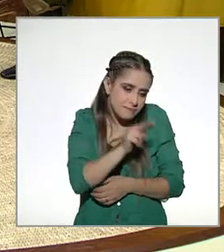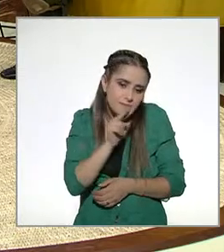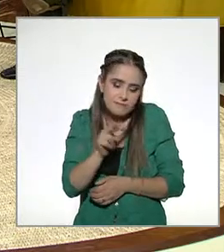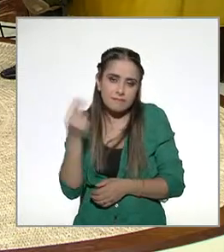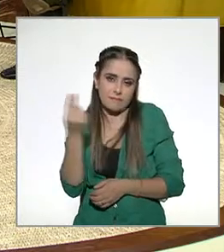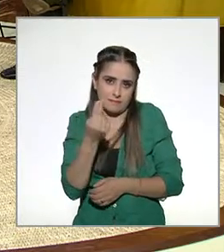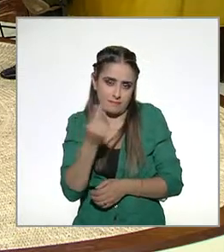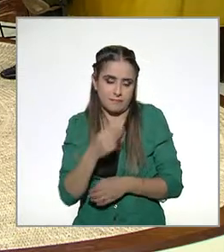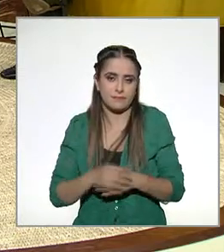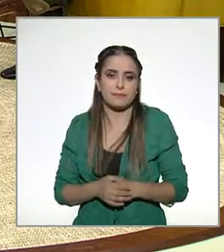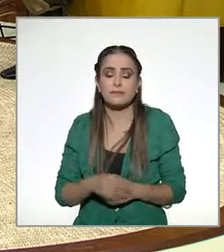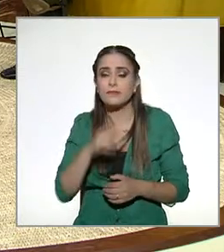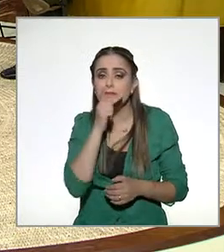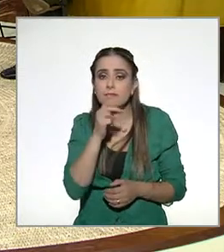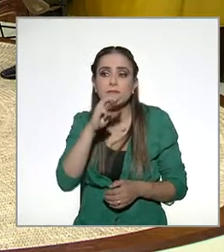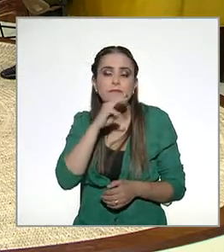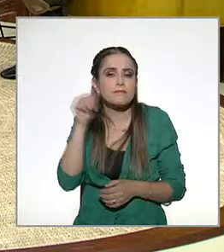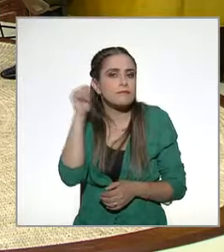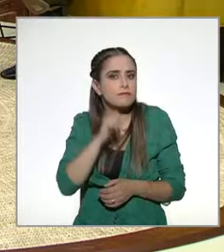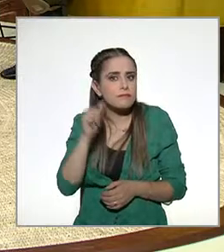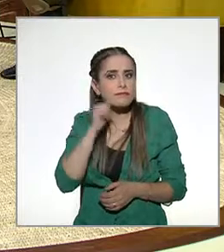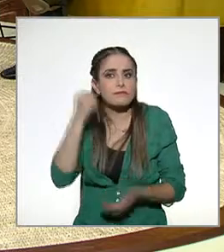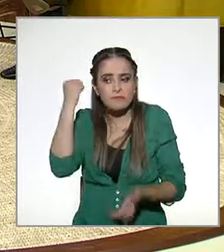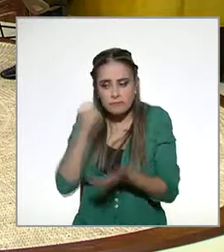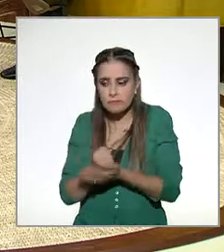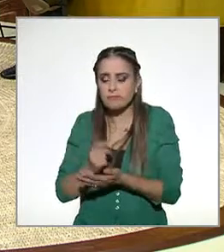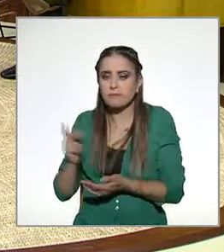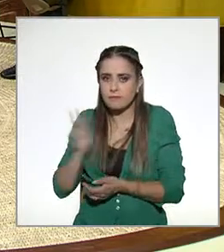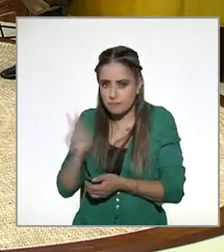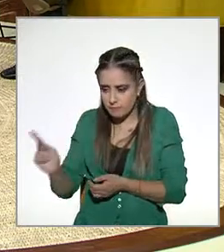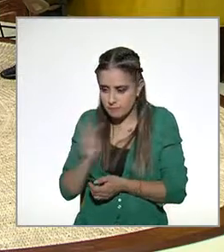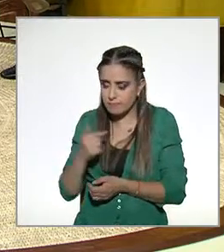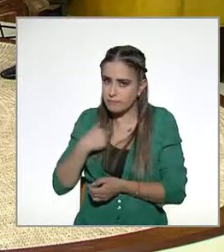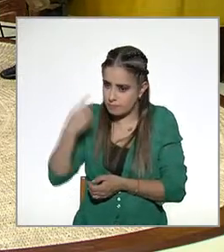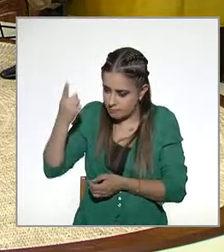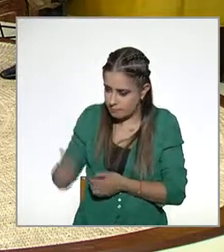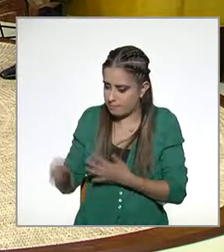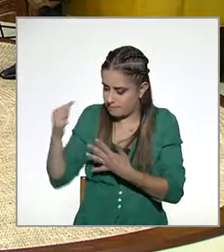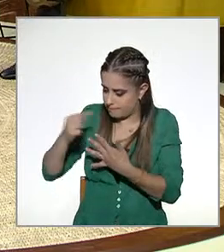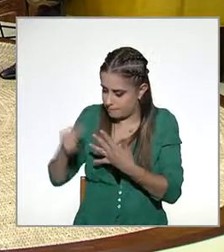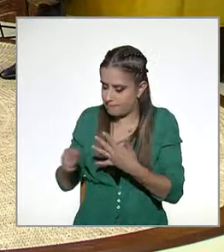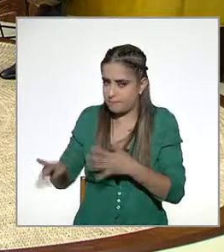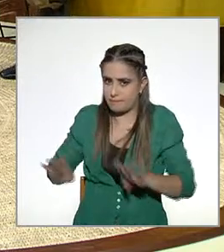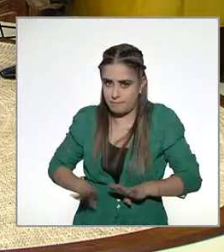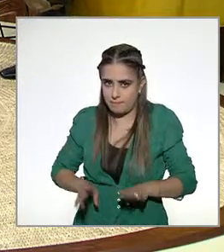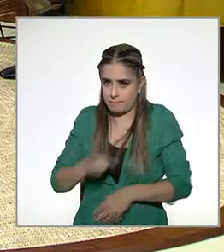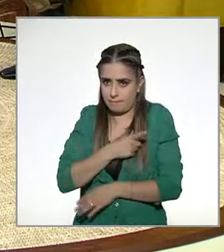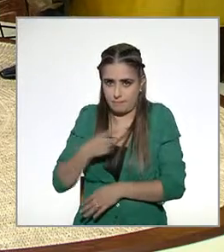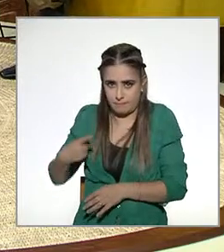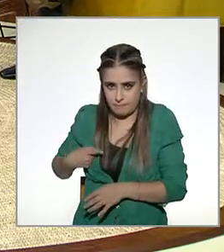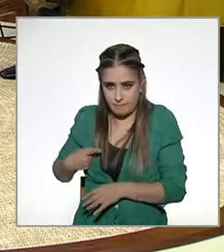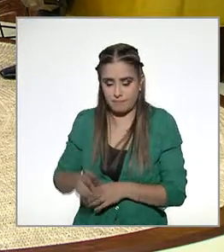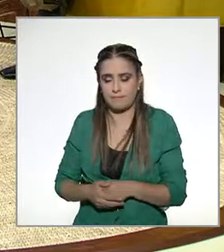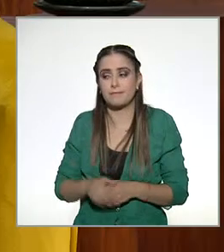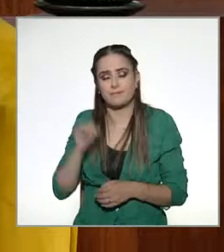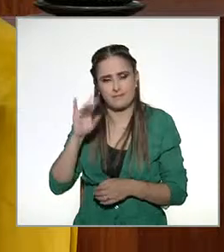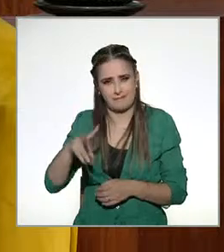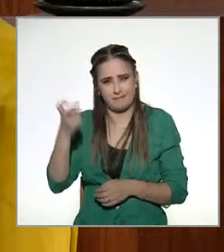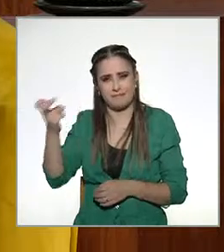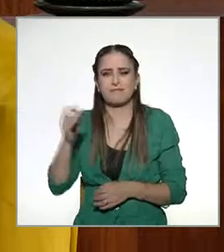dice. padres siempre queremos que los hijos sean como nosotros creemos que deben de ser. Exacto. ¿No? Sí, por ahí eso es importante, porque